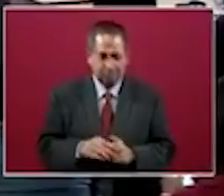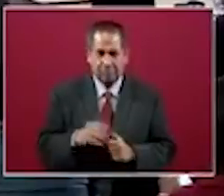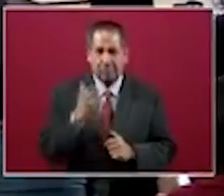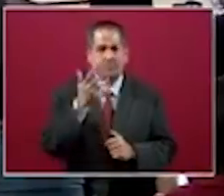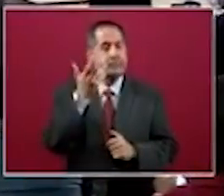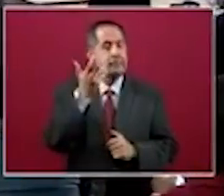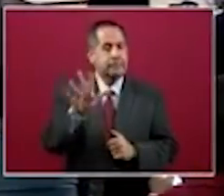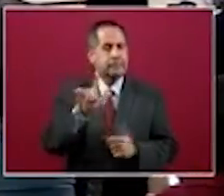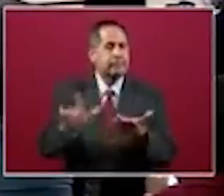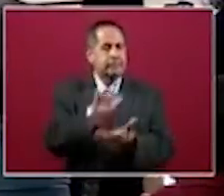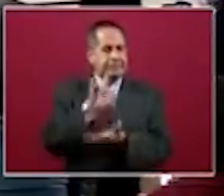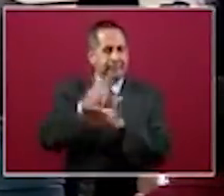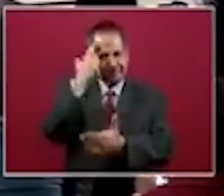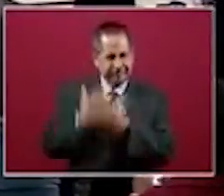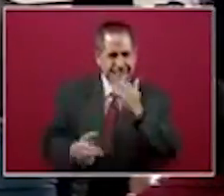tipos de delitos